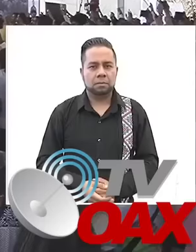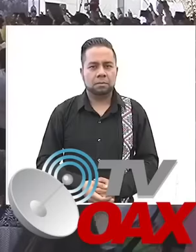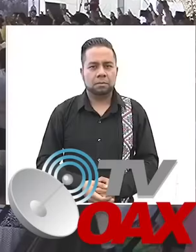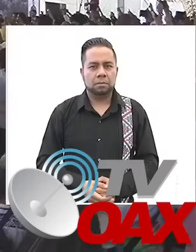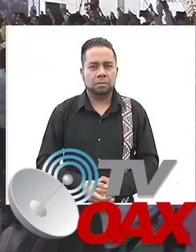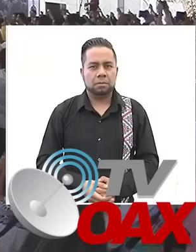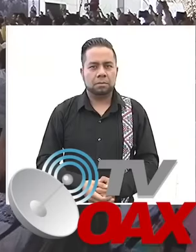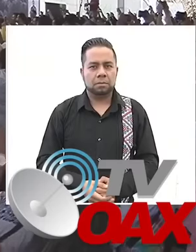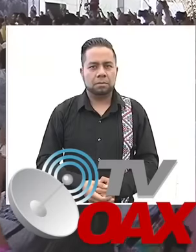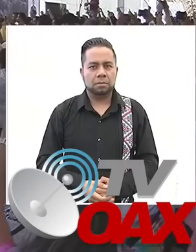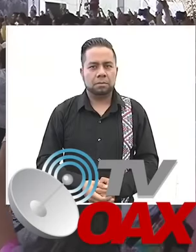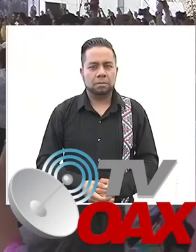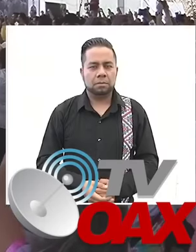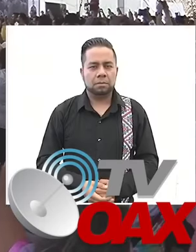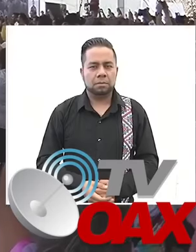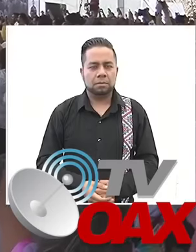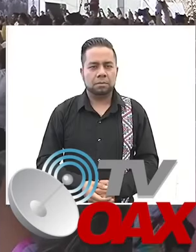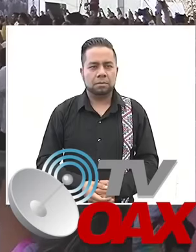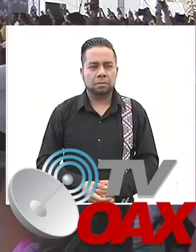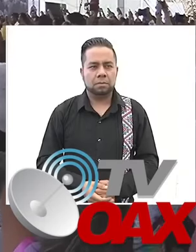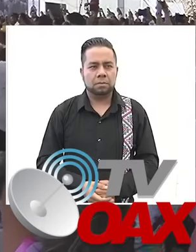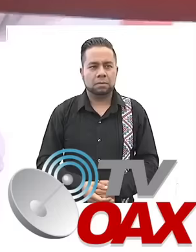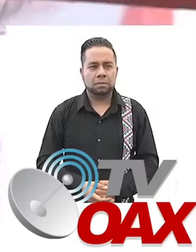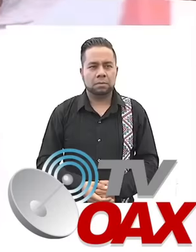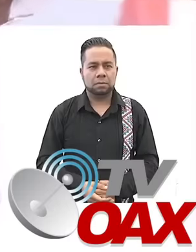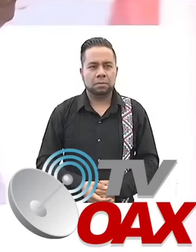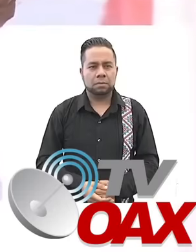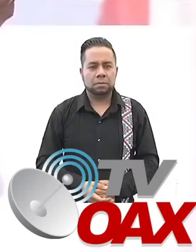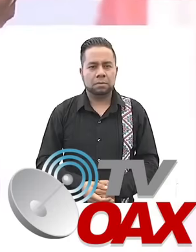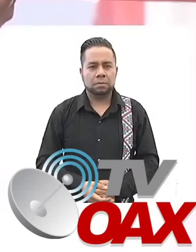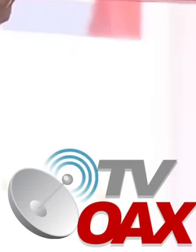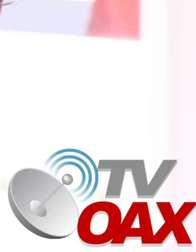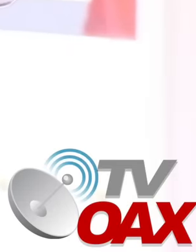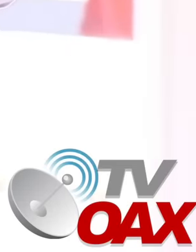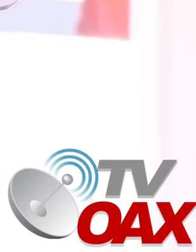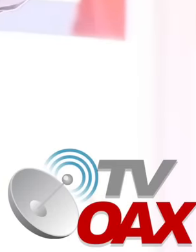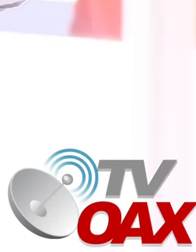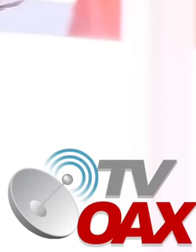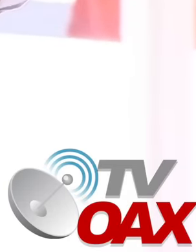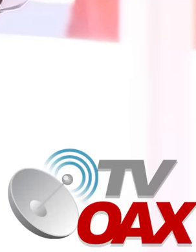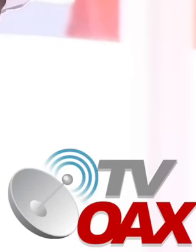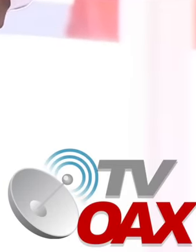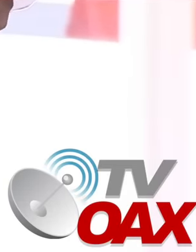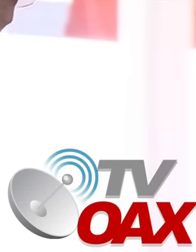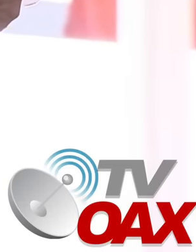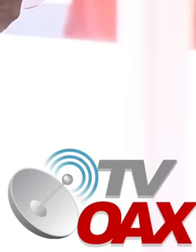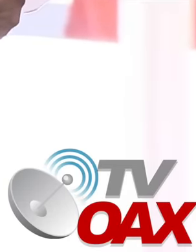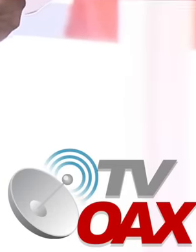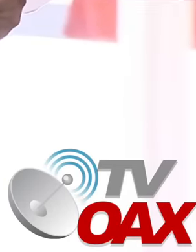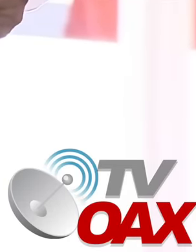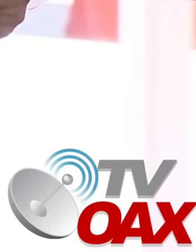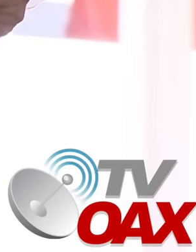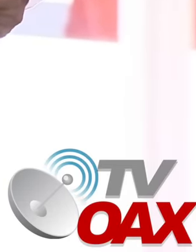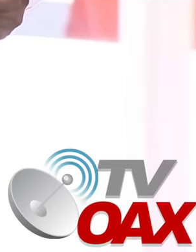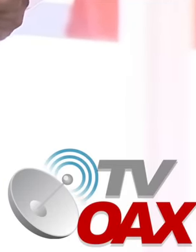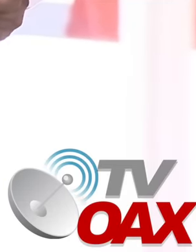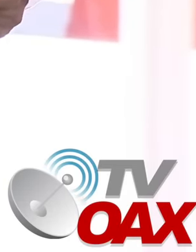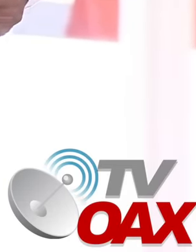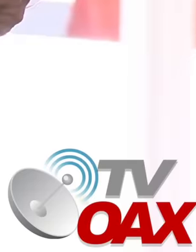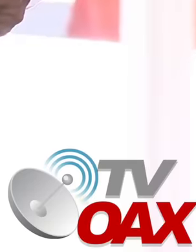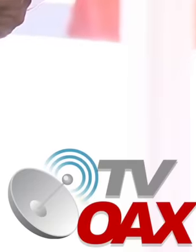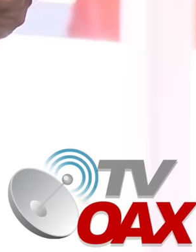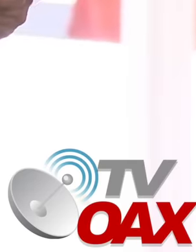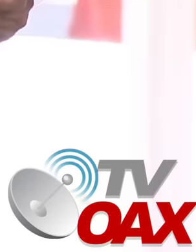hoy, domingo 4 de febrero del 2024. A cargo del presidente Andrés Manuel López